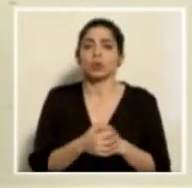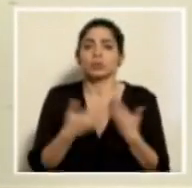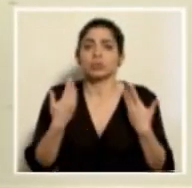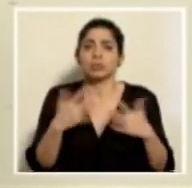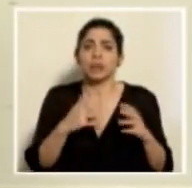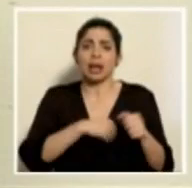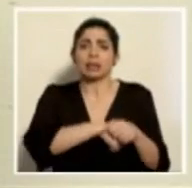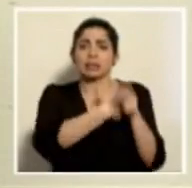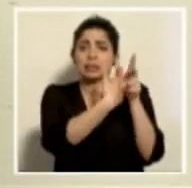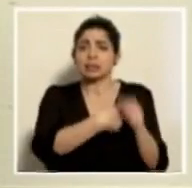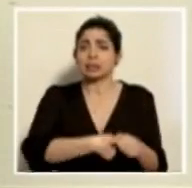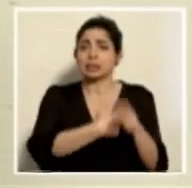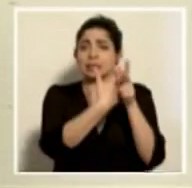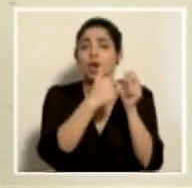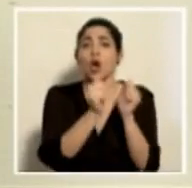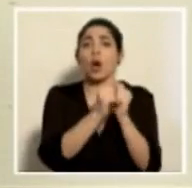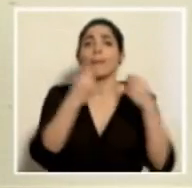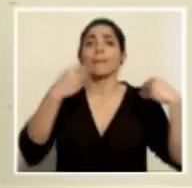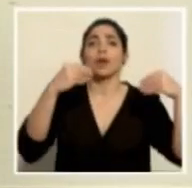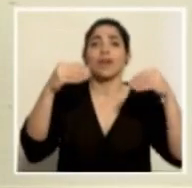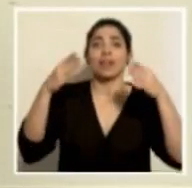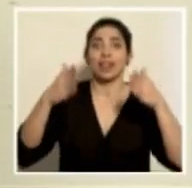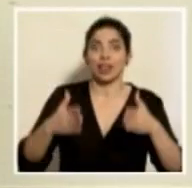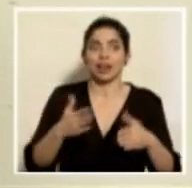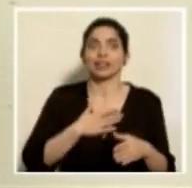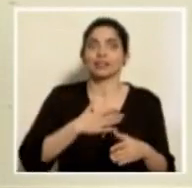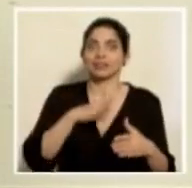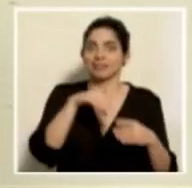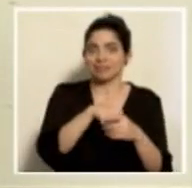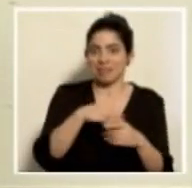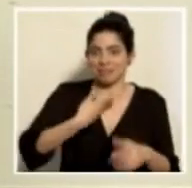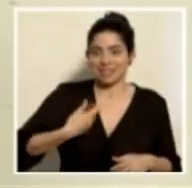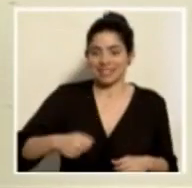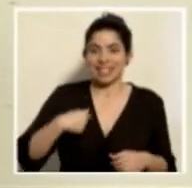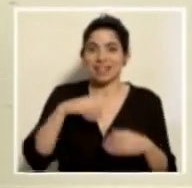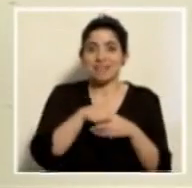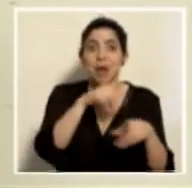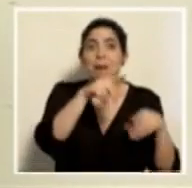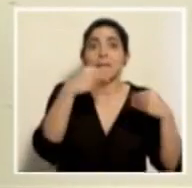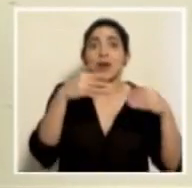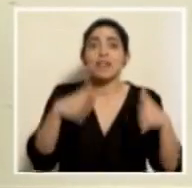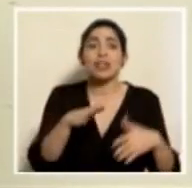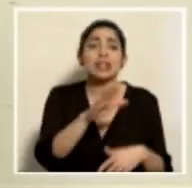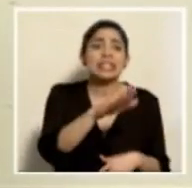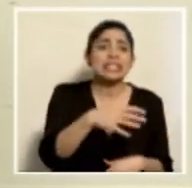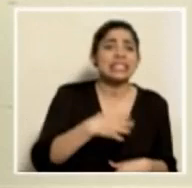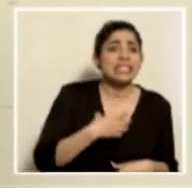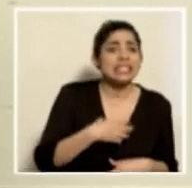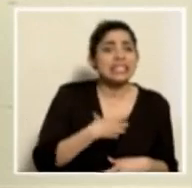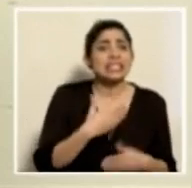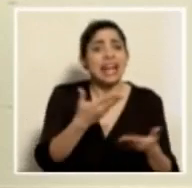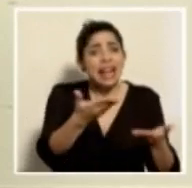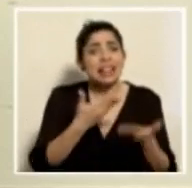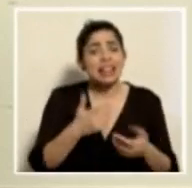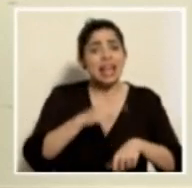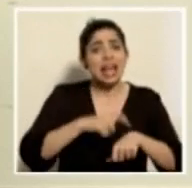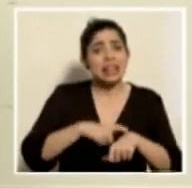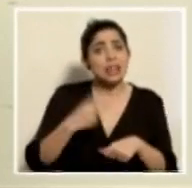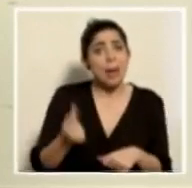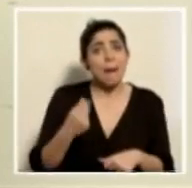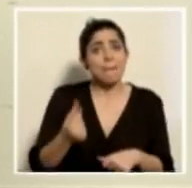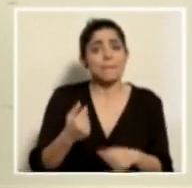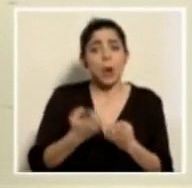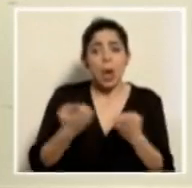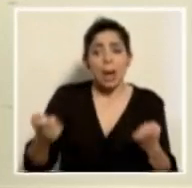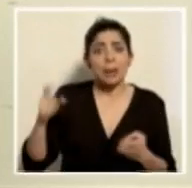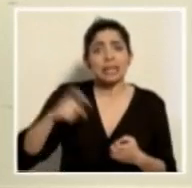tenido videollamadas con proveedores, hasta eso me he metido yo como presidente, a reclamar entregas a tiempo de equipos para